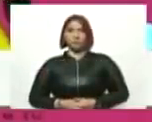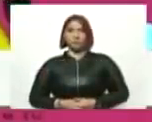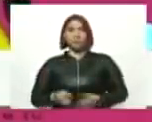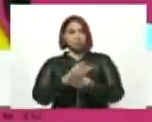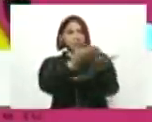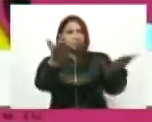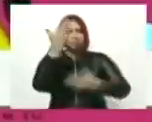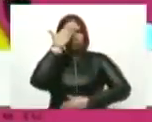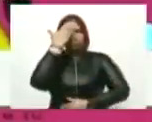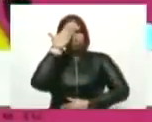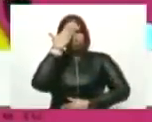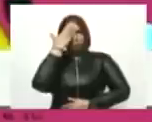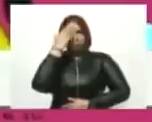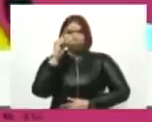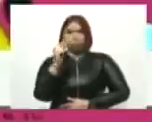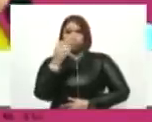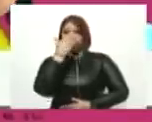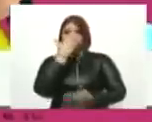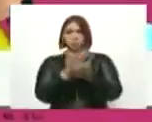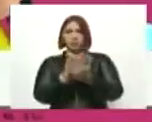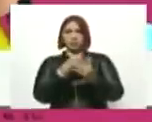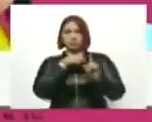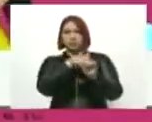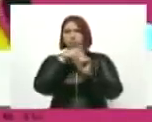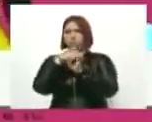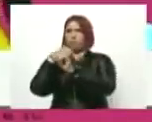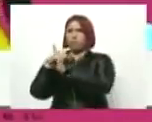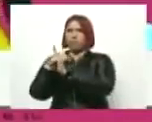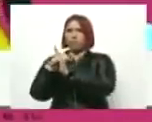Ustedes saben que uno de los frentes que más ha atacado